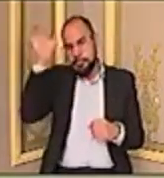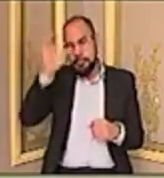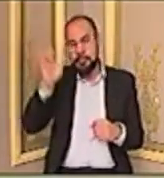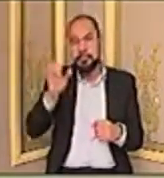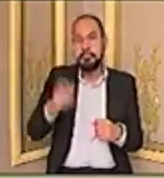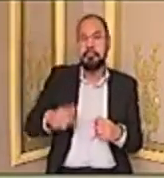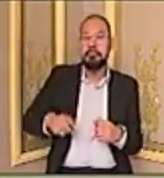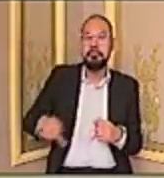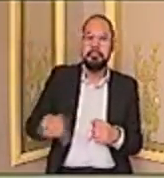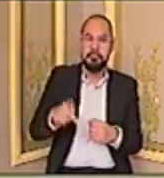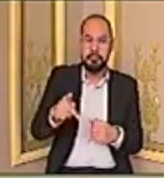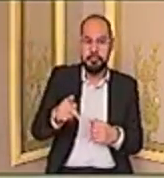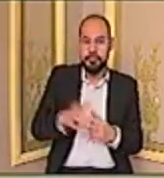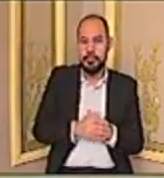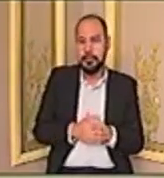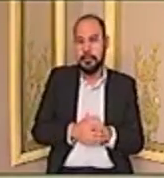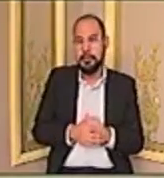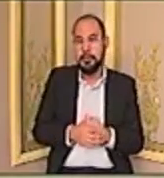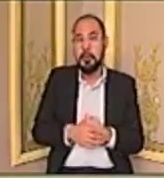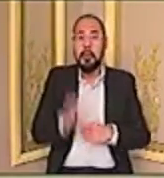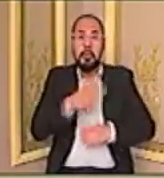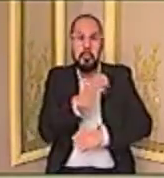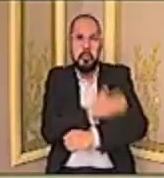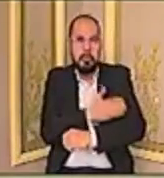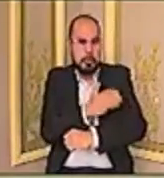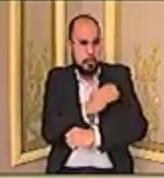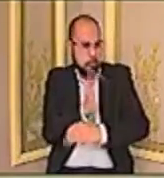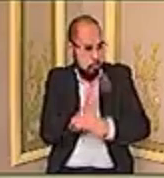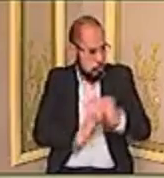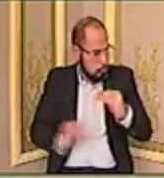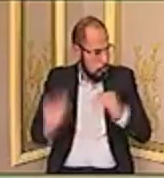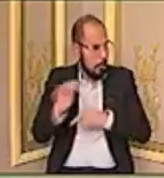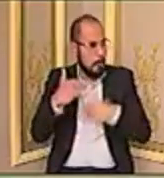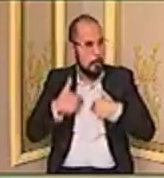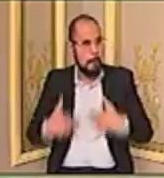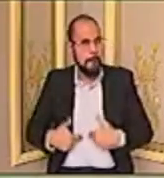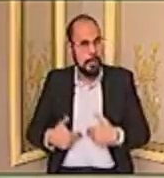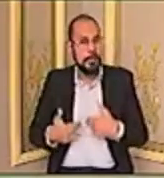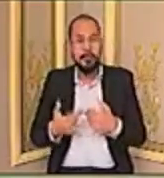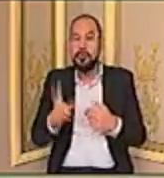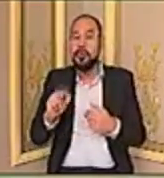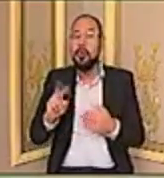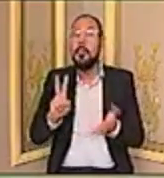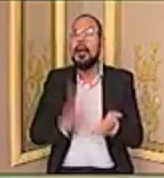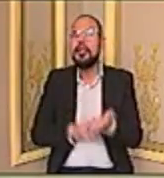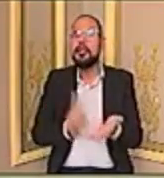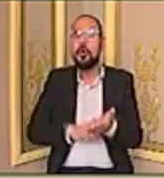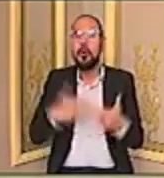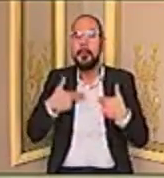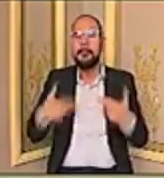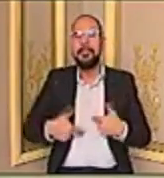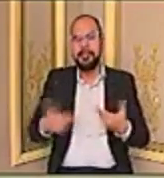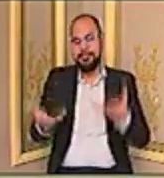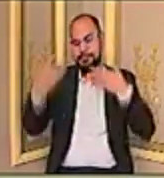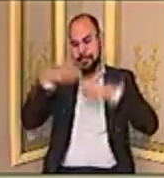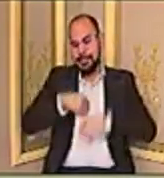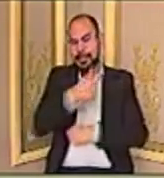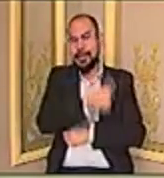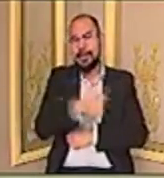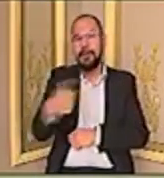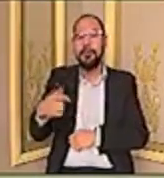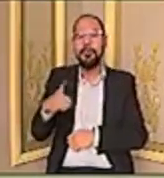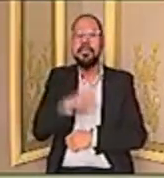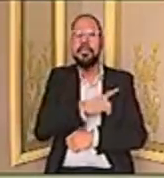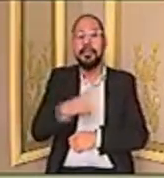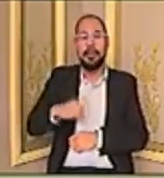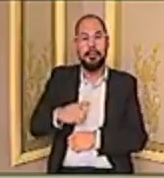de los poderes sobrehumanos, quiero hacer referencia a los valores humanos que deberían estar en cada uno de nosotros y